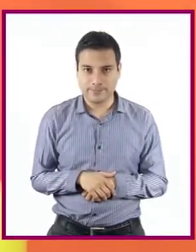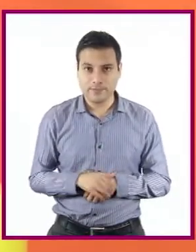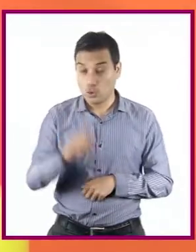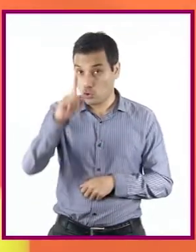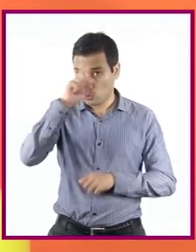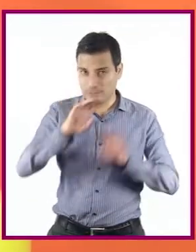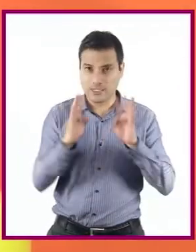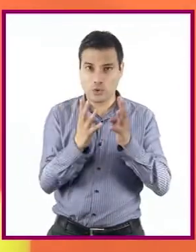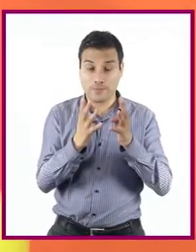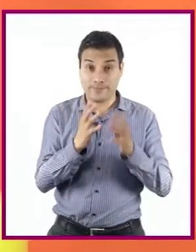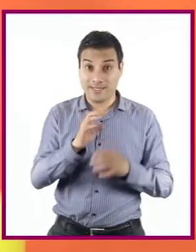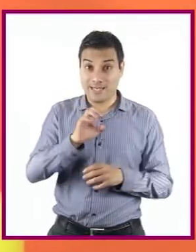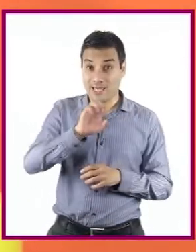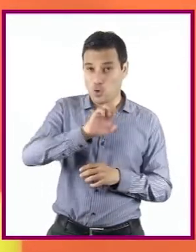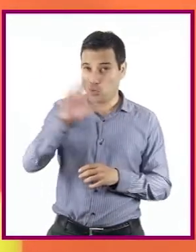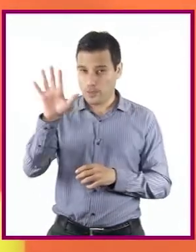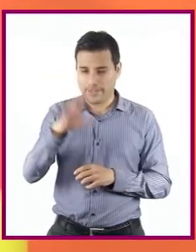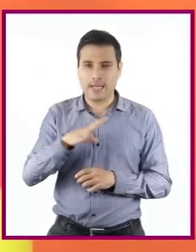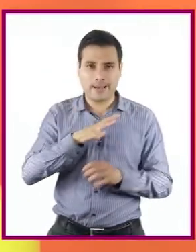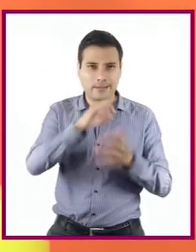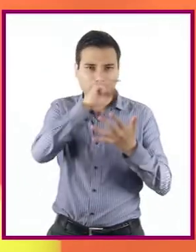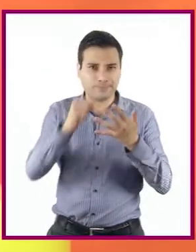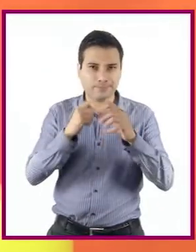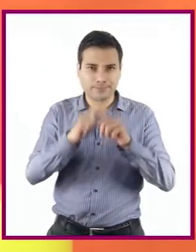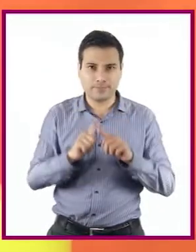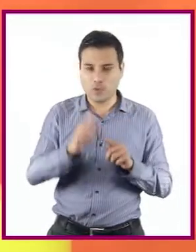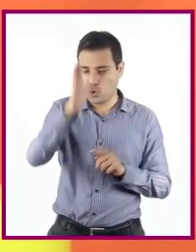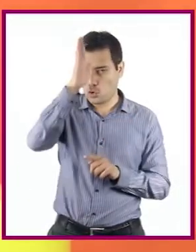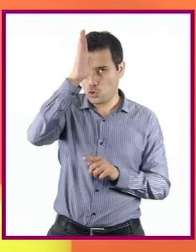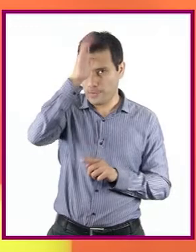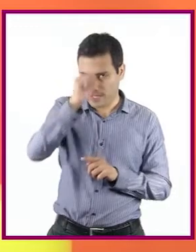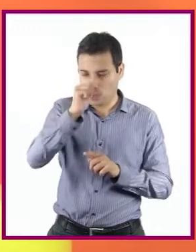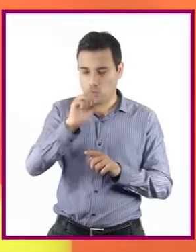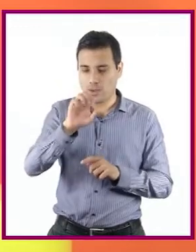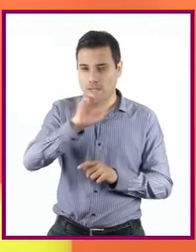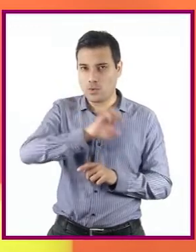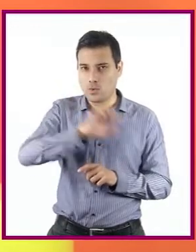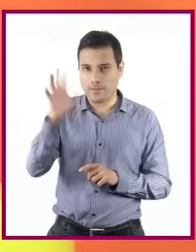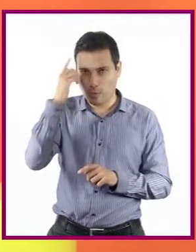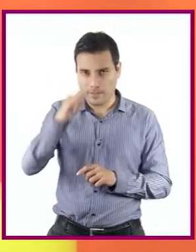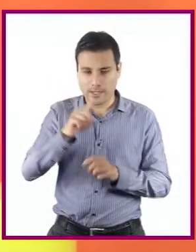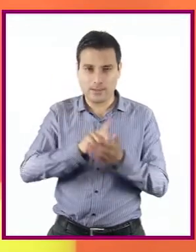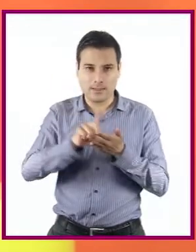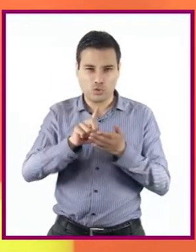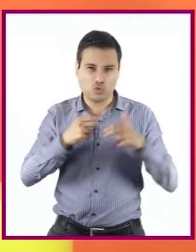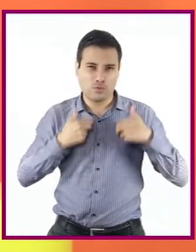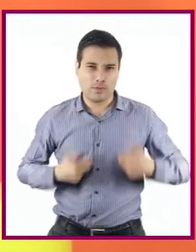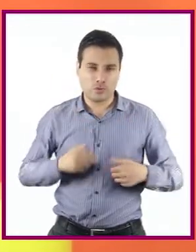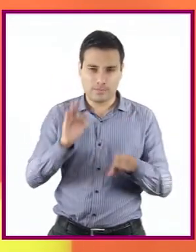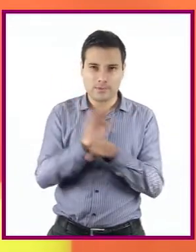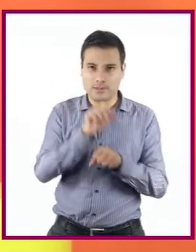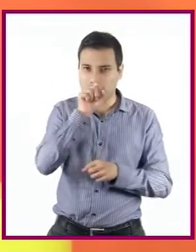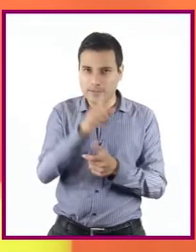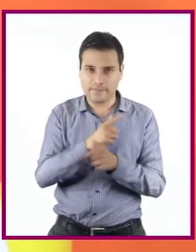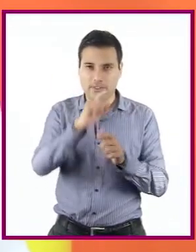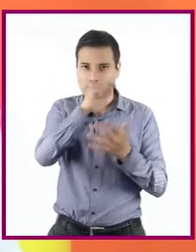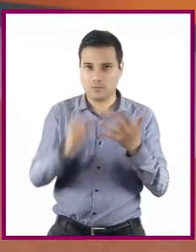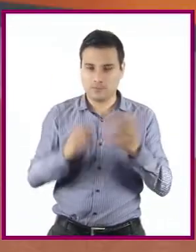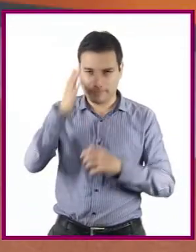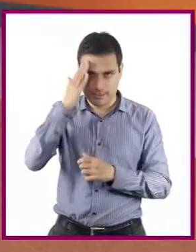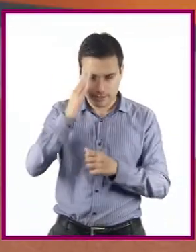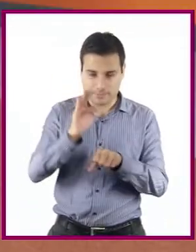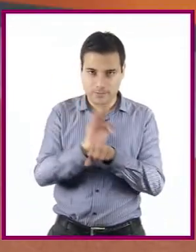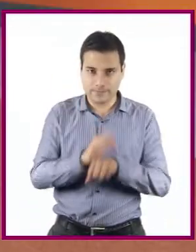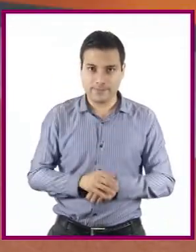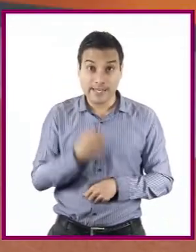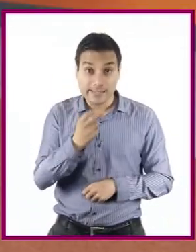Consejo de Europa tiene entre sus instrumentos el Convenio Europeo para la Protección de los Derechos Humanos y de las Libertades Fundamentales.